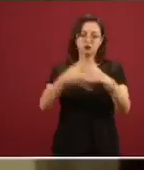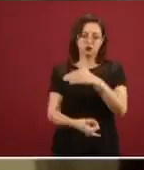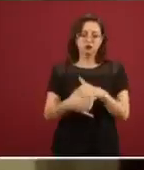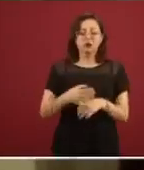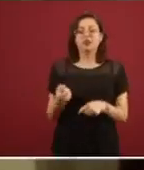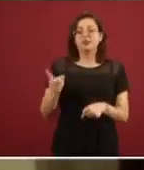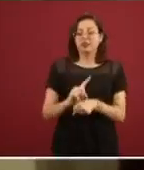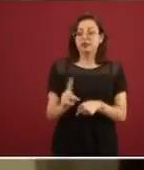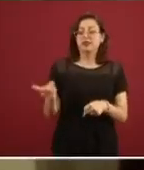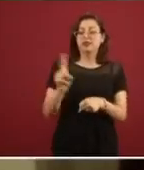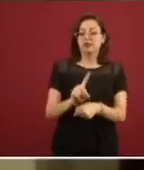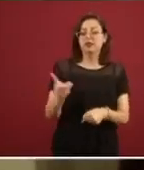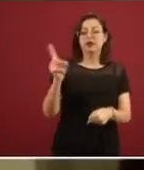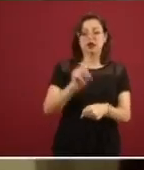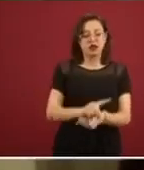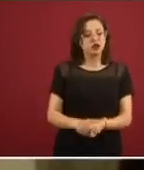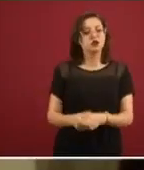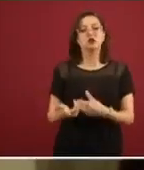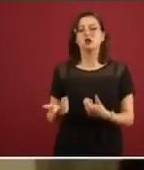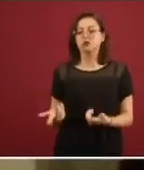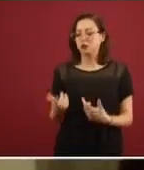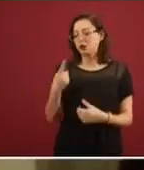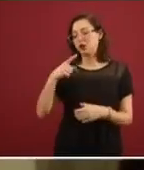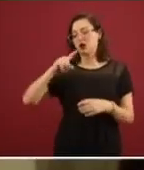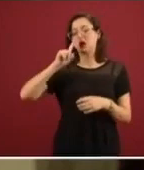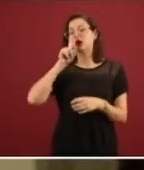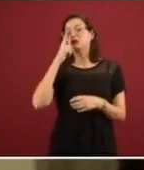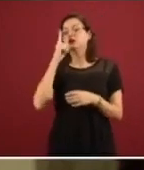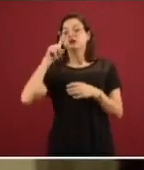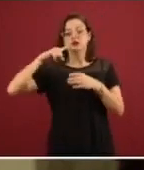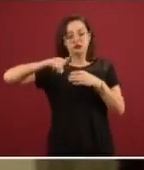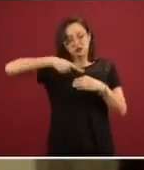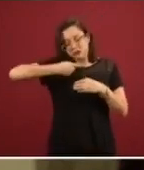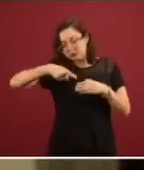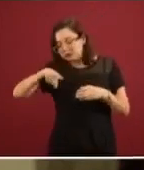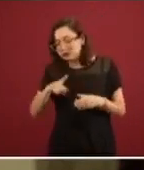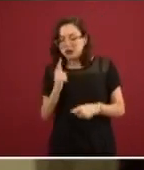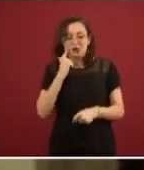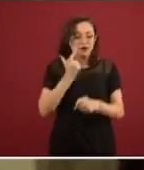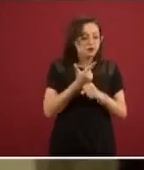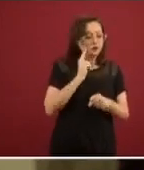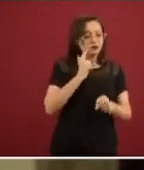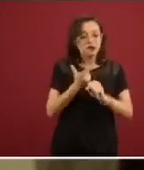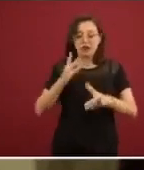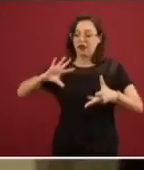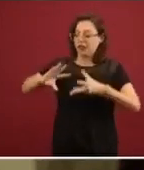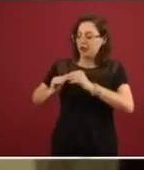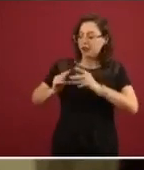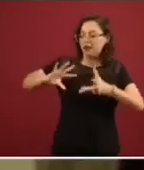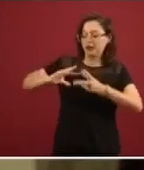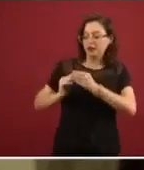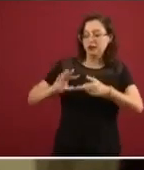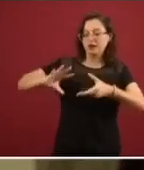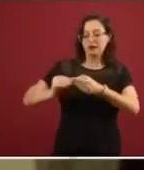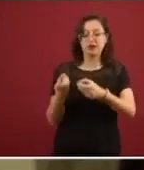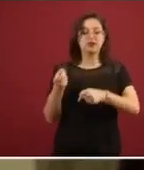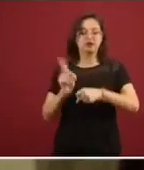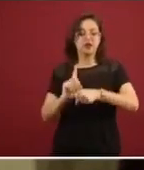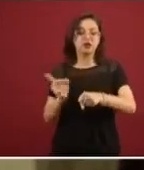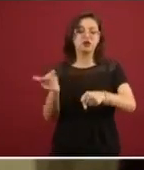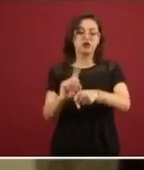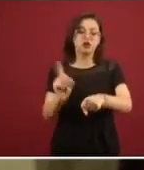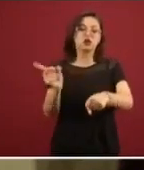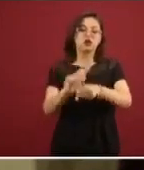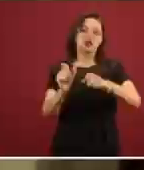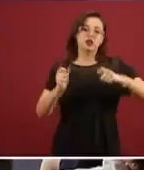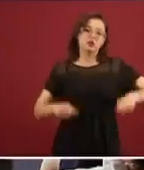todos los días, en función cómo van emitiendo y dando con esos resultados, están capturando puntualmente ese resultado en la plataforma, y lo